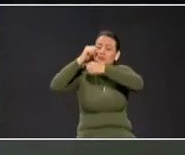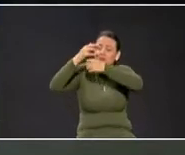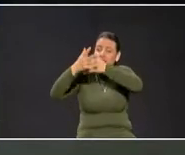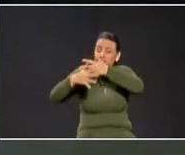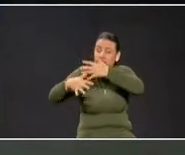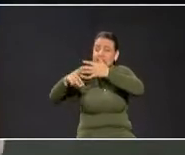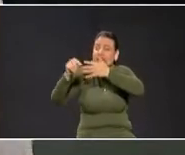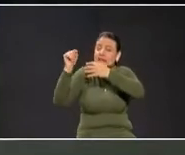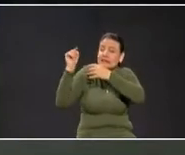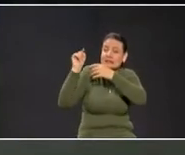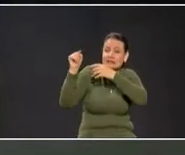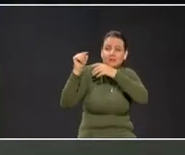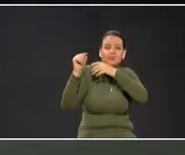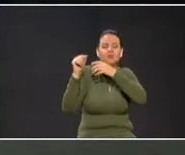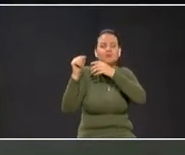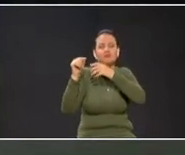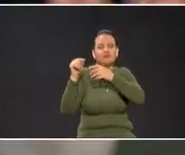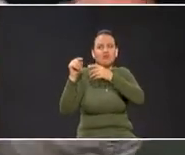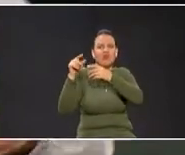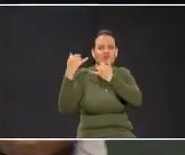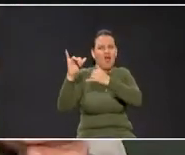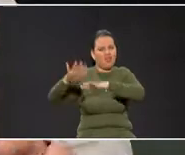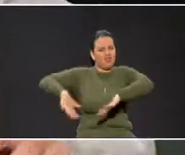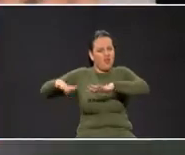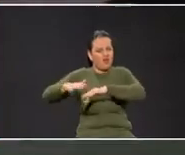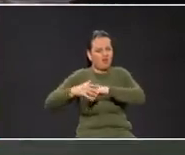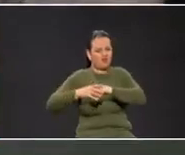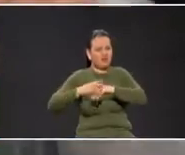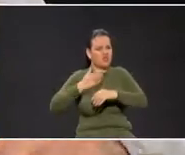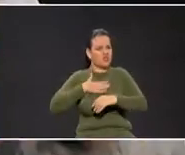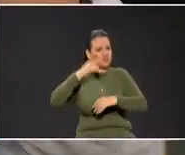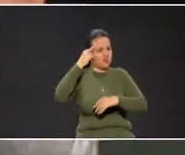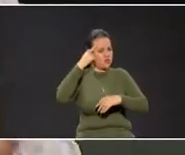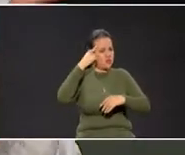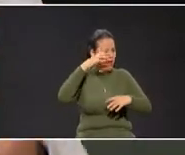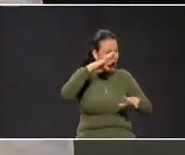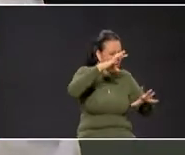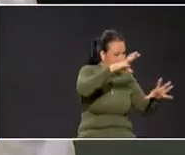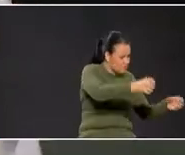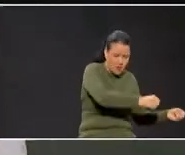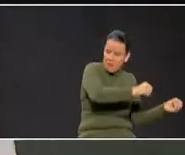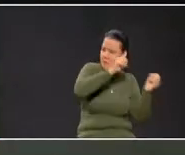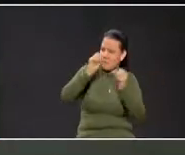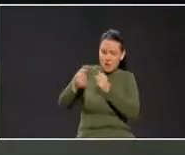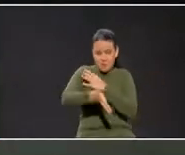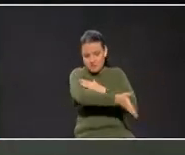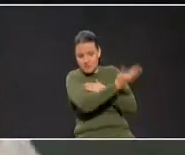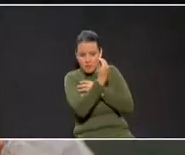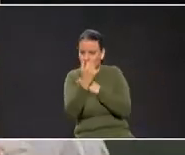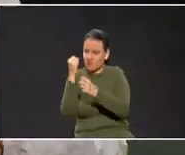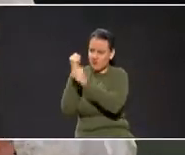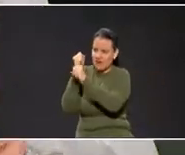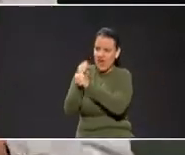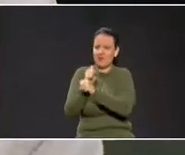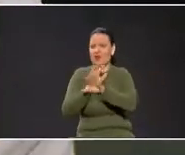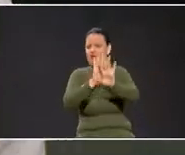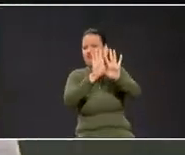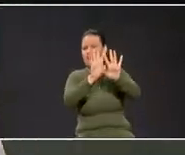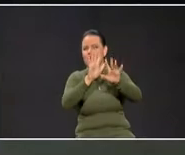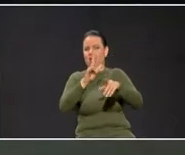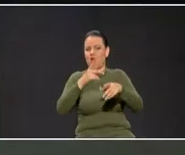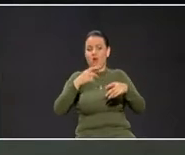llevémoslo si los ponemos a trabajar allá es más no trabajar va a sembrar a sembrar nuestra industria que nosotros no